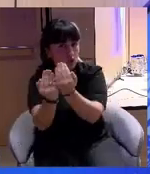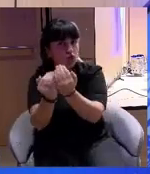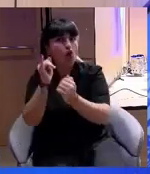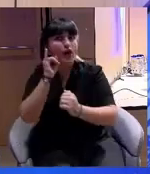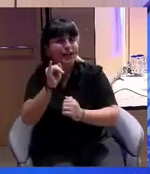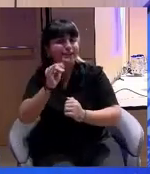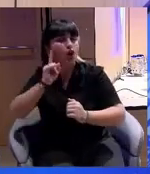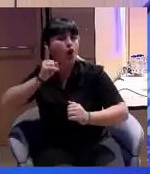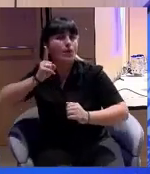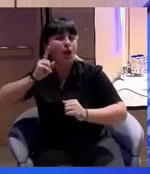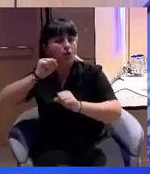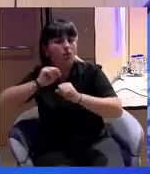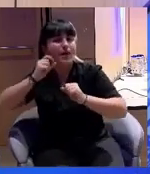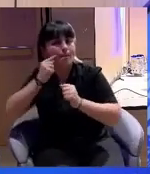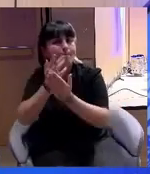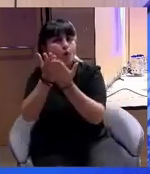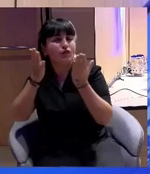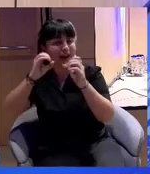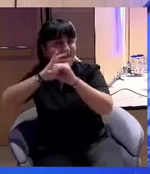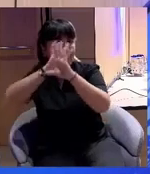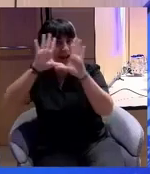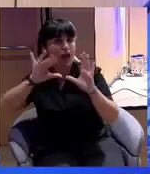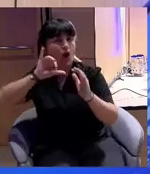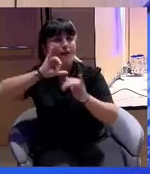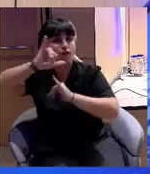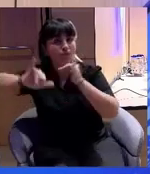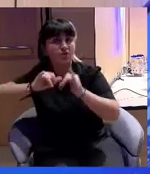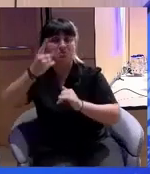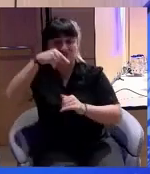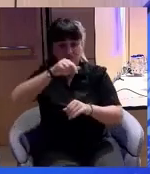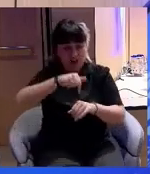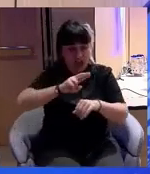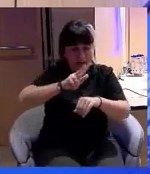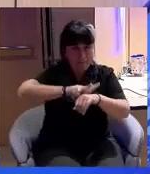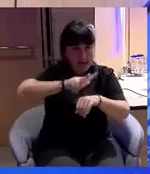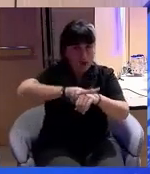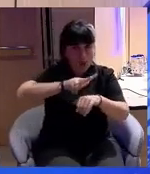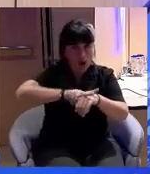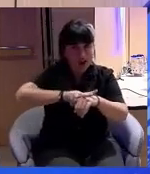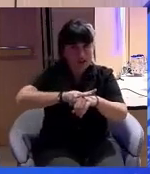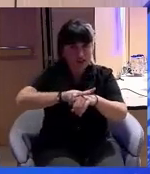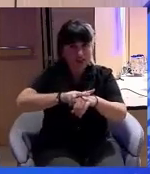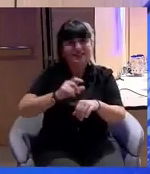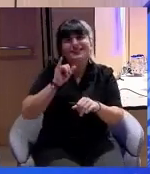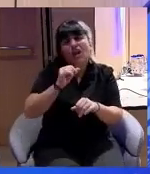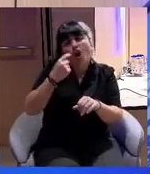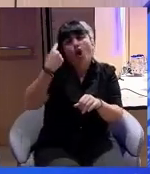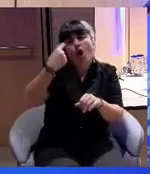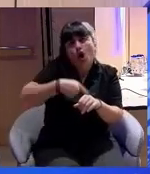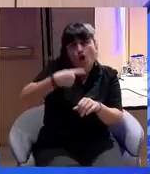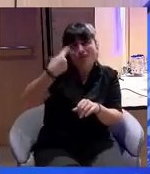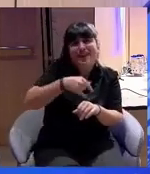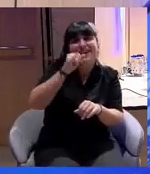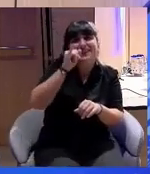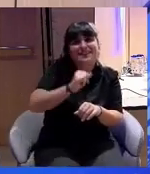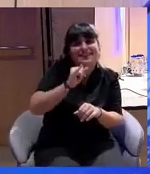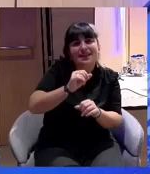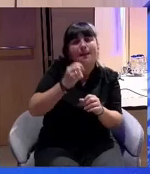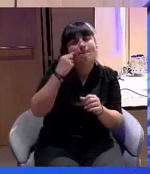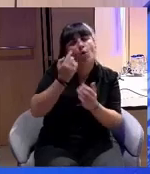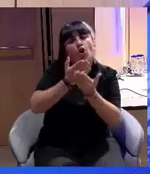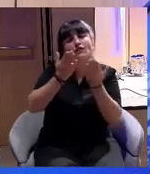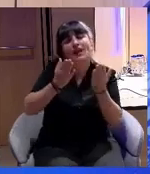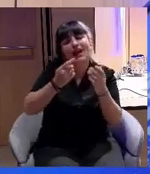ranking sin embargo en Paraguay la red social está regulada como una obligación en la rendición de gasto en una categoría de